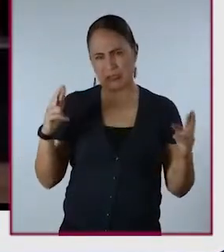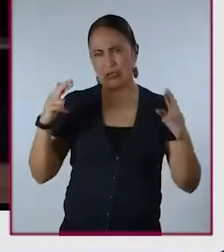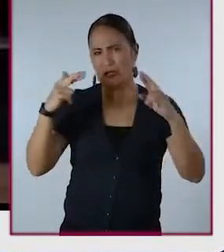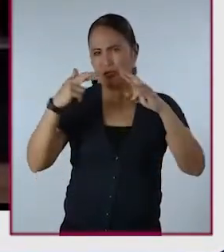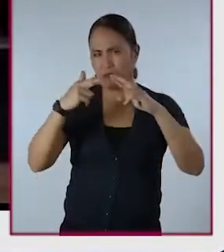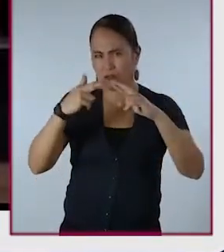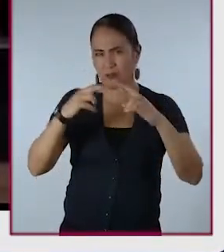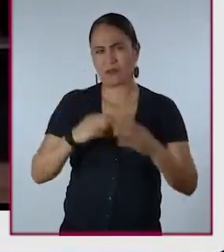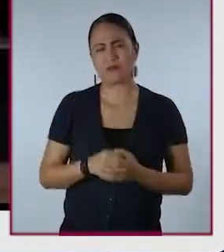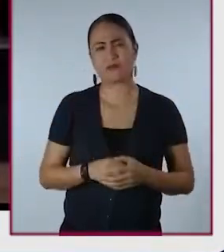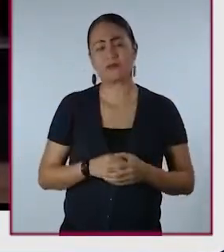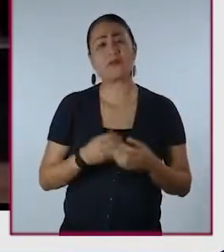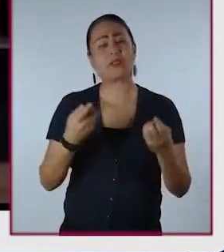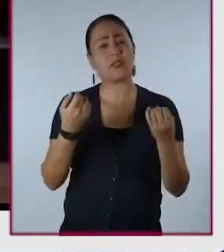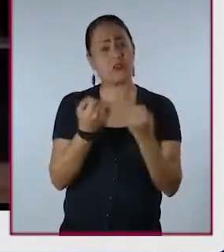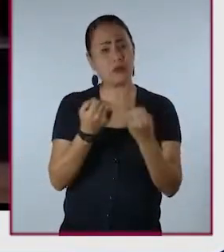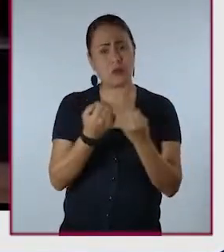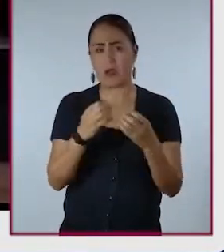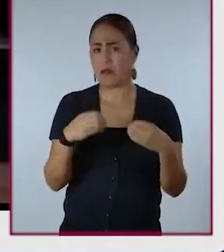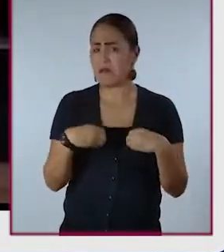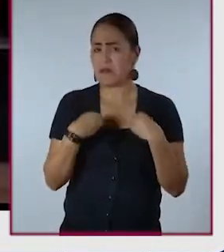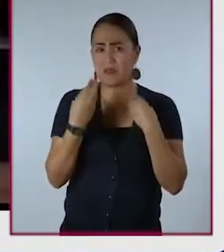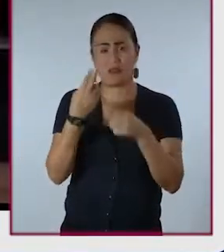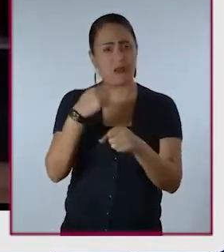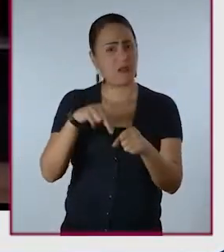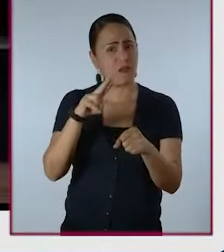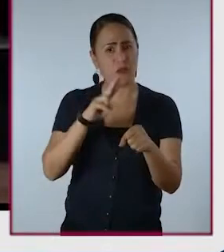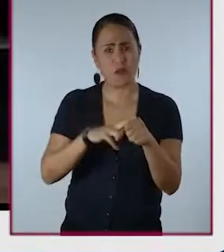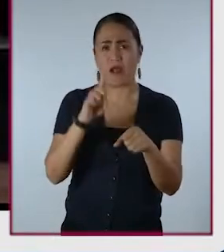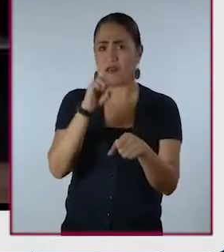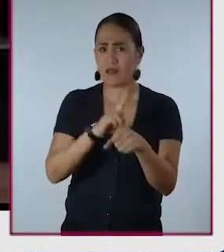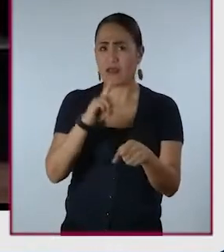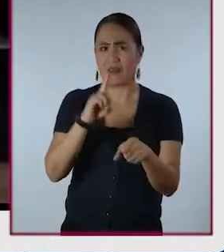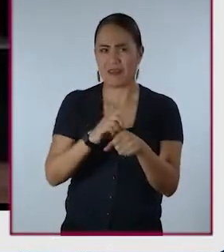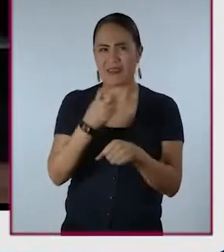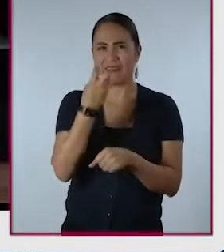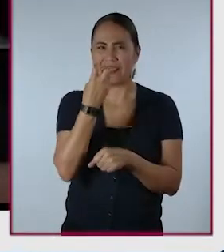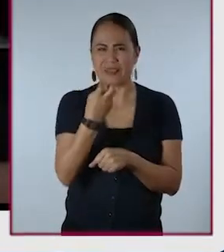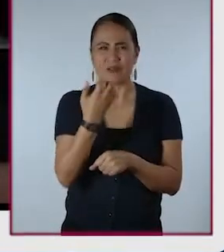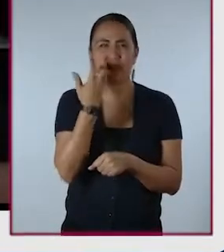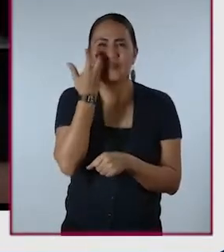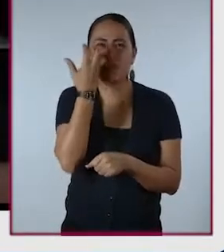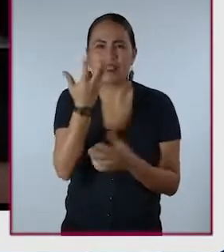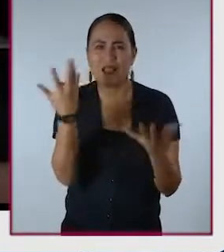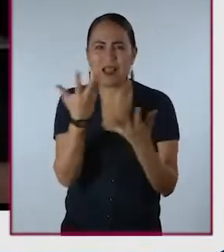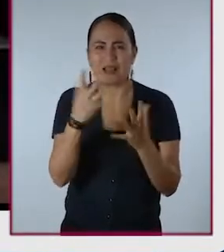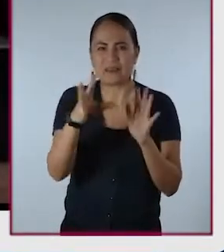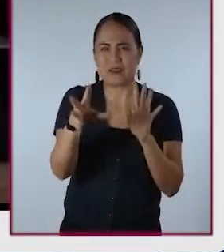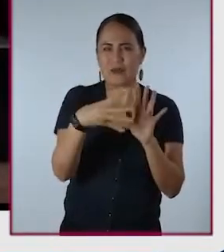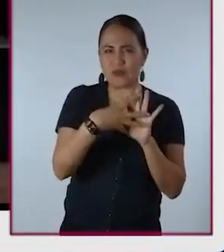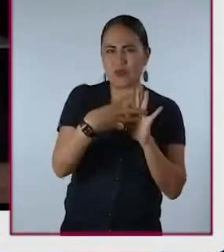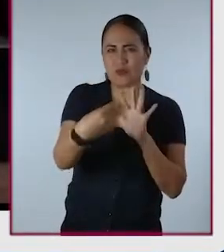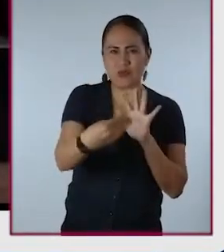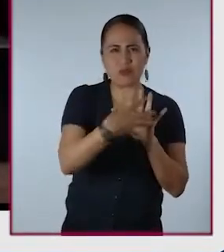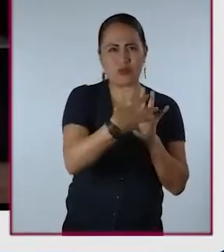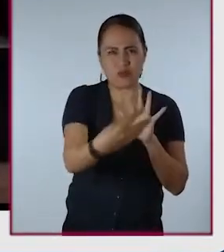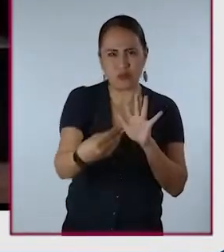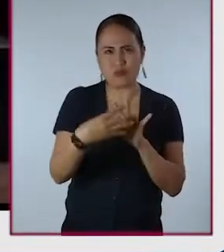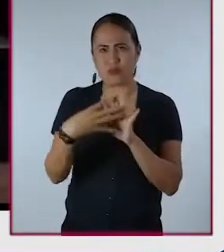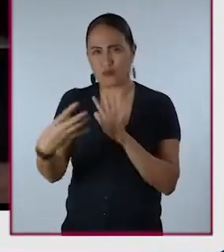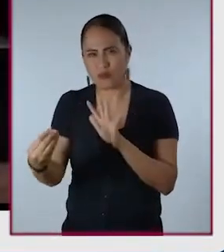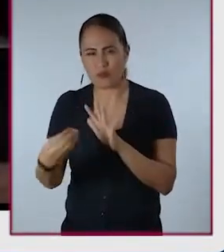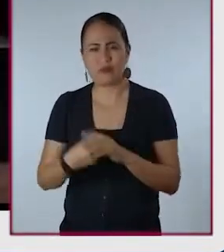religioso, pero también la vida cotidiana. Siempre ha habido esta cuestión de querer hacer copias y no se logra